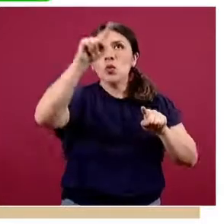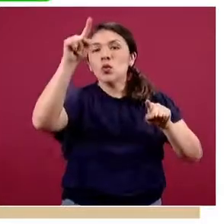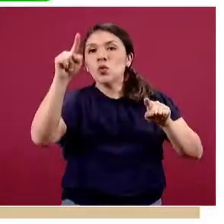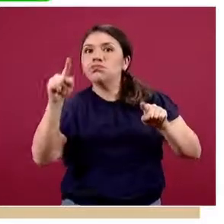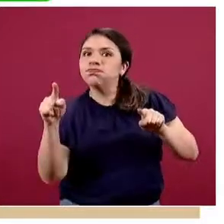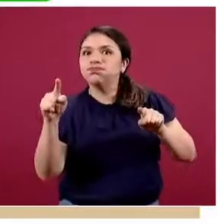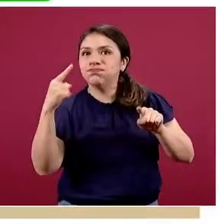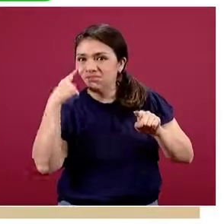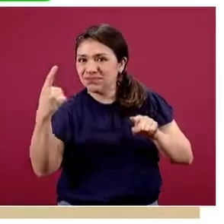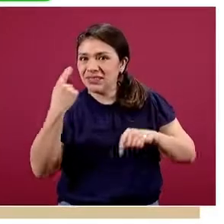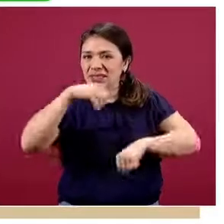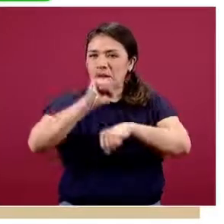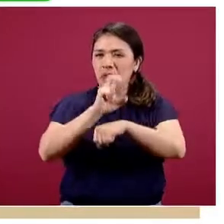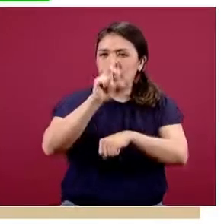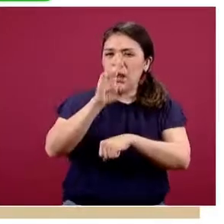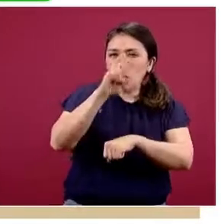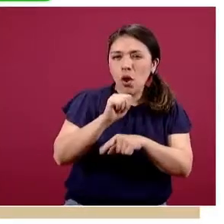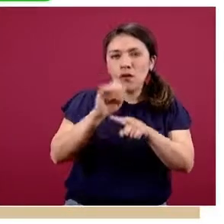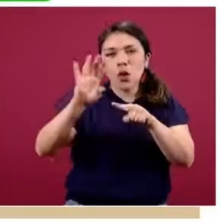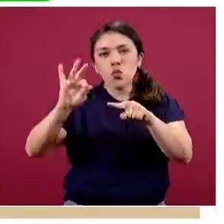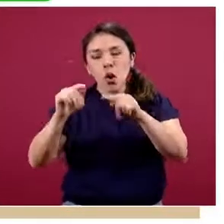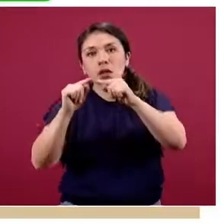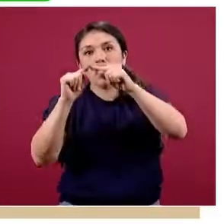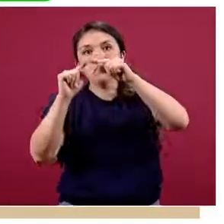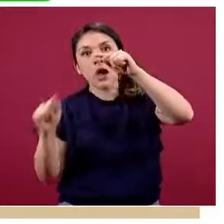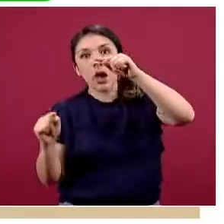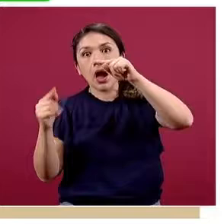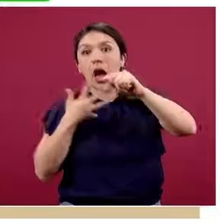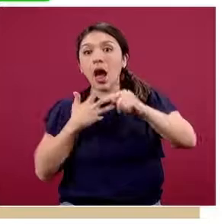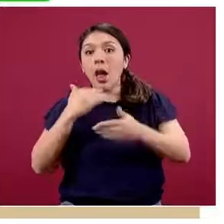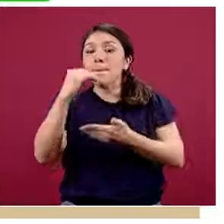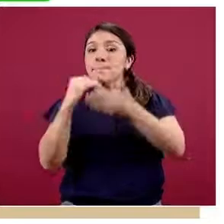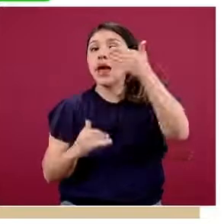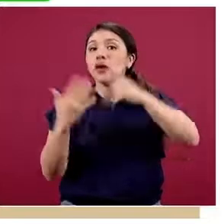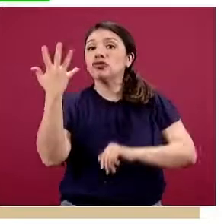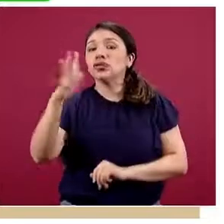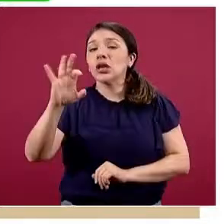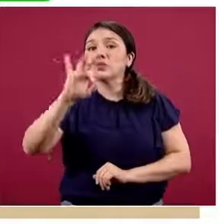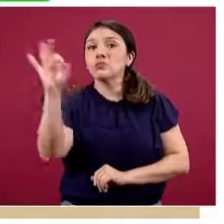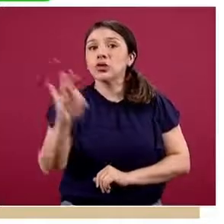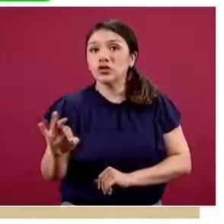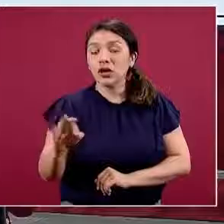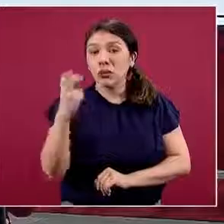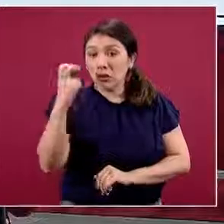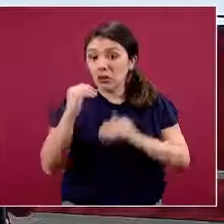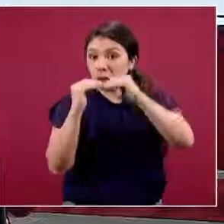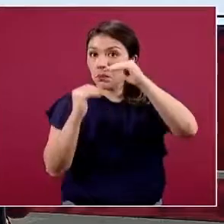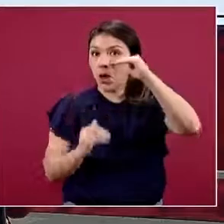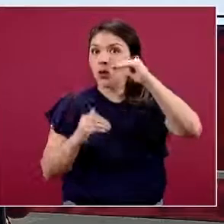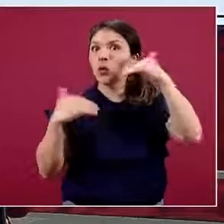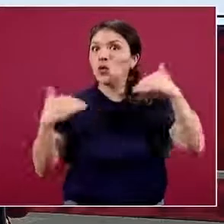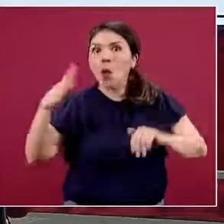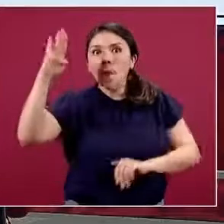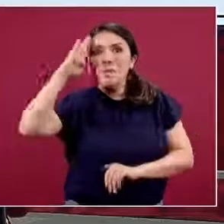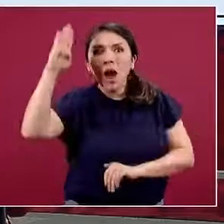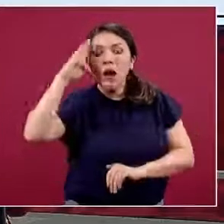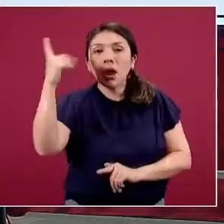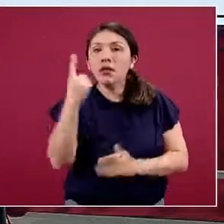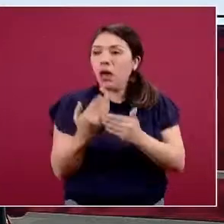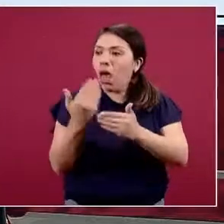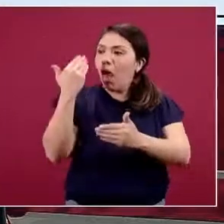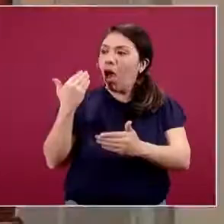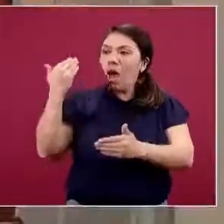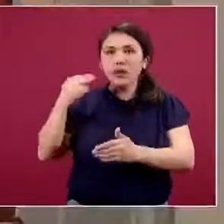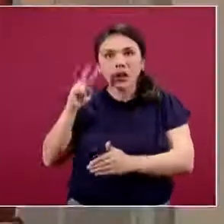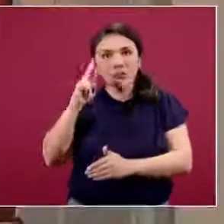semana 39 y 40 tenemos menos 10%. Este es un descenso mayor al que abrimos o con